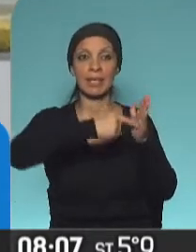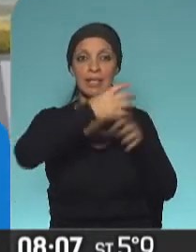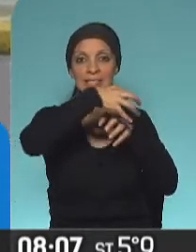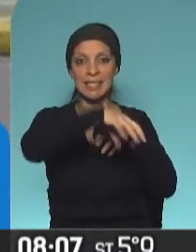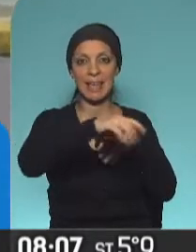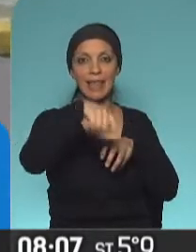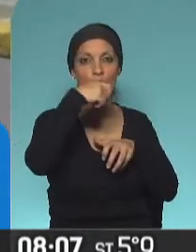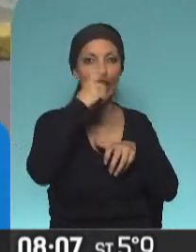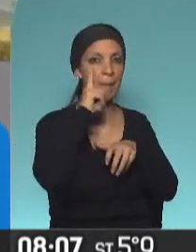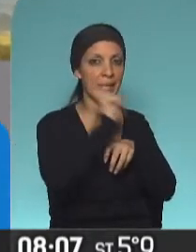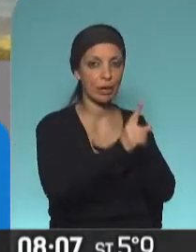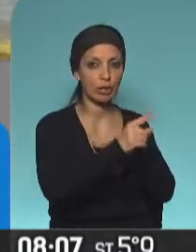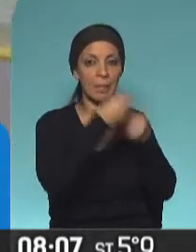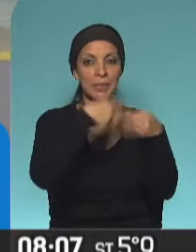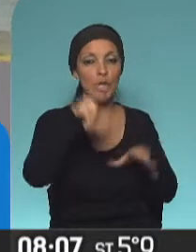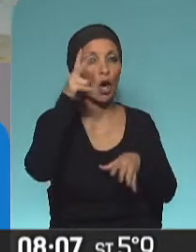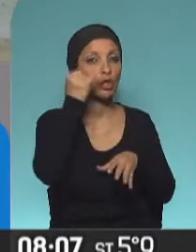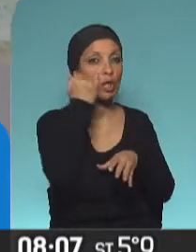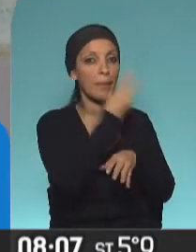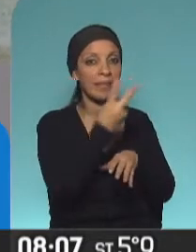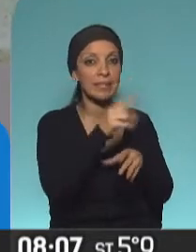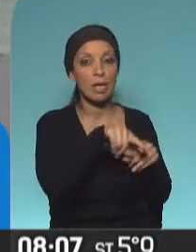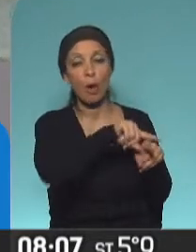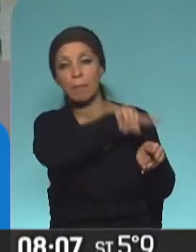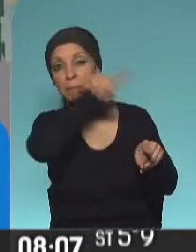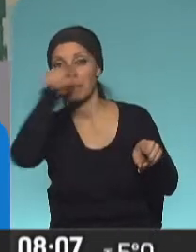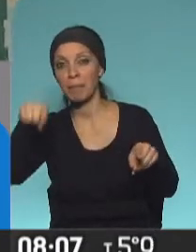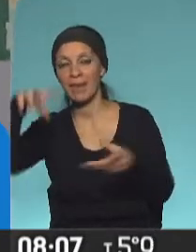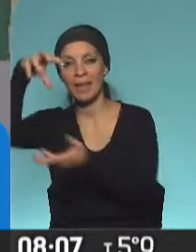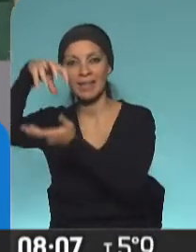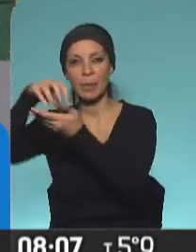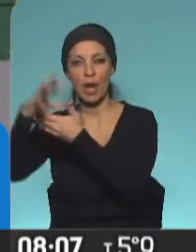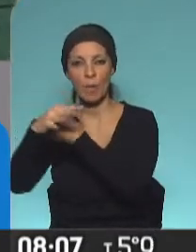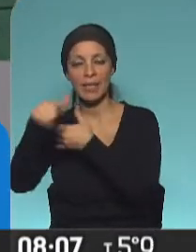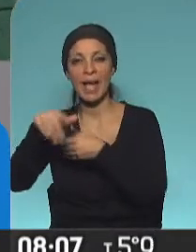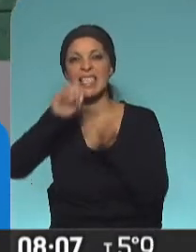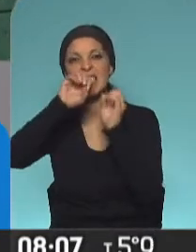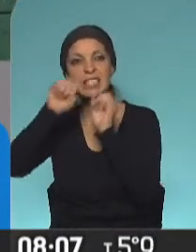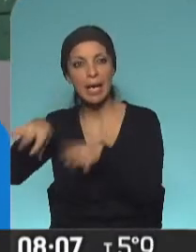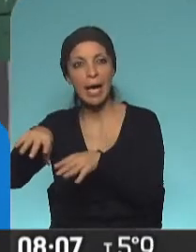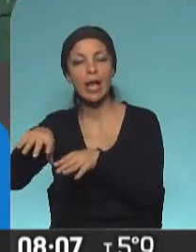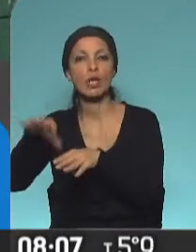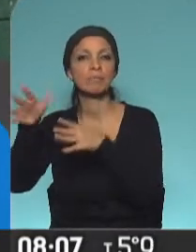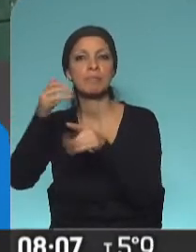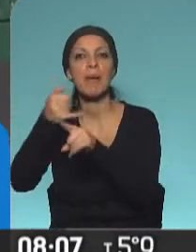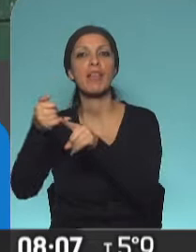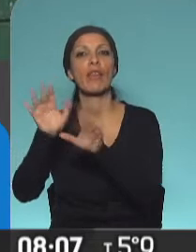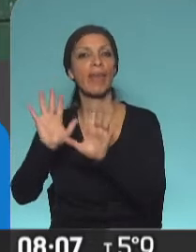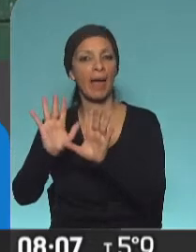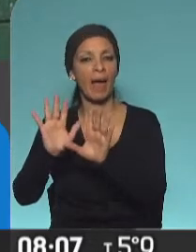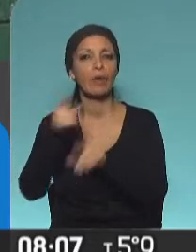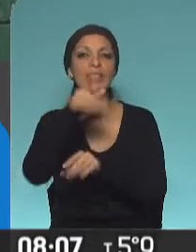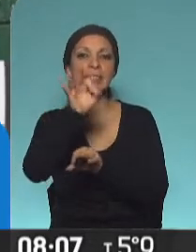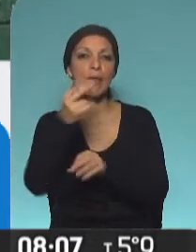comenzó bien temprano 8 y 25 aquí comenzaron a llegar de manera individual a partir de las horas del mediodía recordemos que hay dos